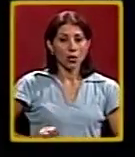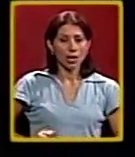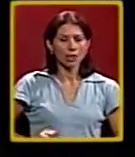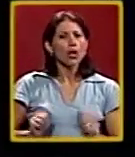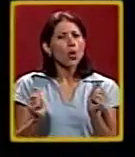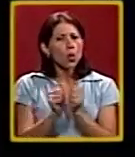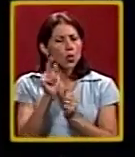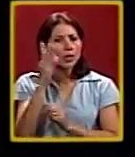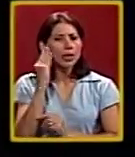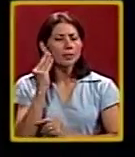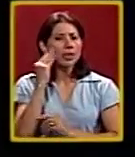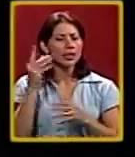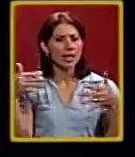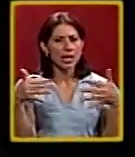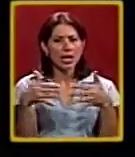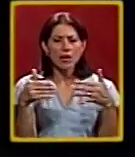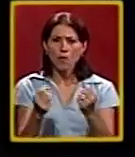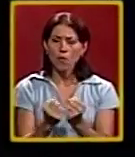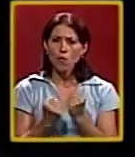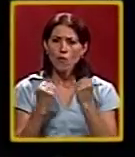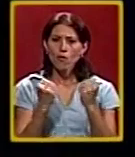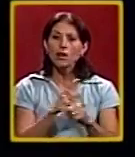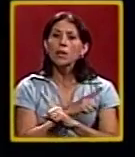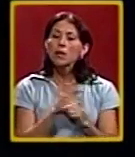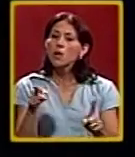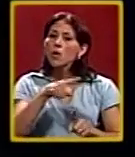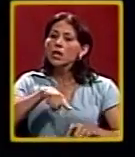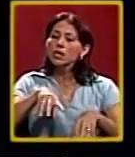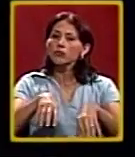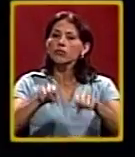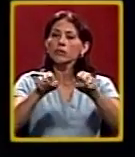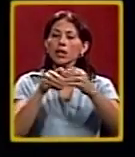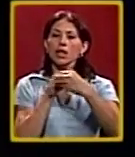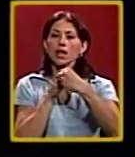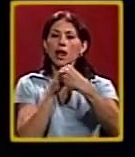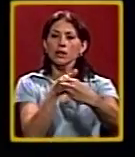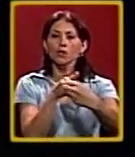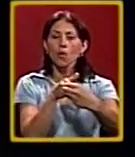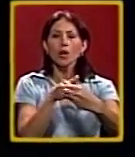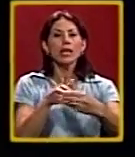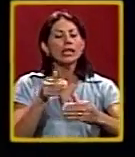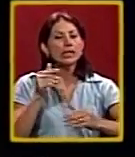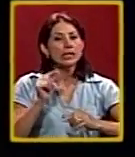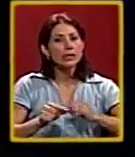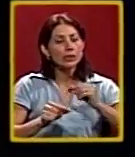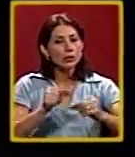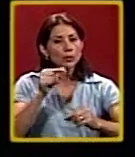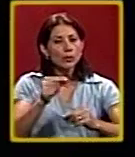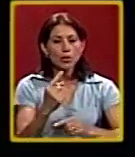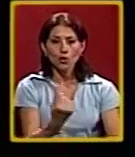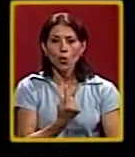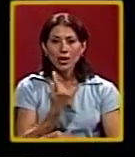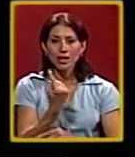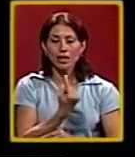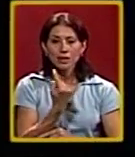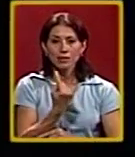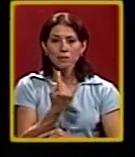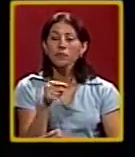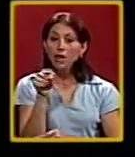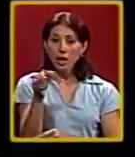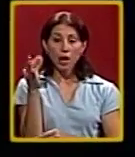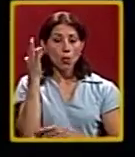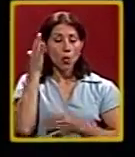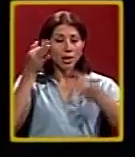guerra muy fuerte, pero tomando su liderazgo ellas y caminando, ¿verdad?, solitas. Ya era la mujer